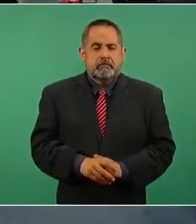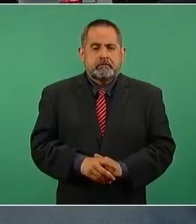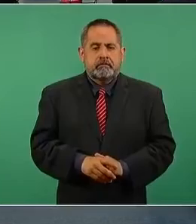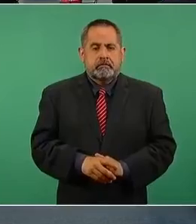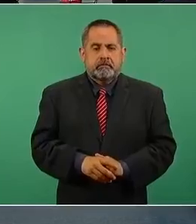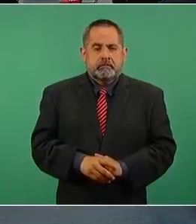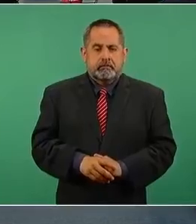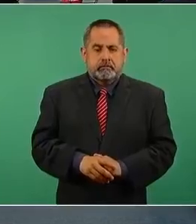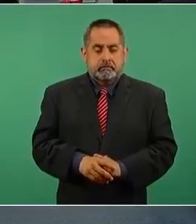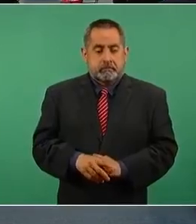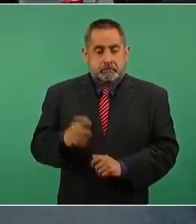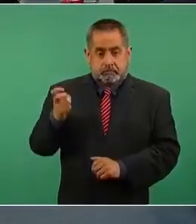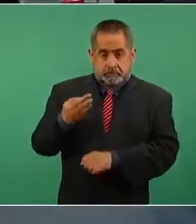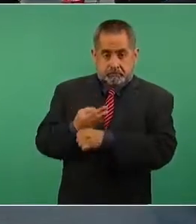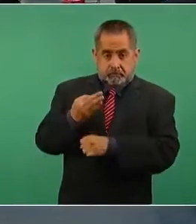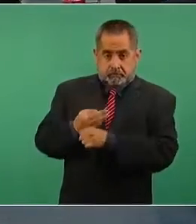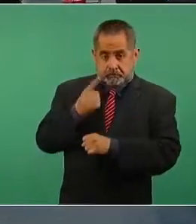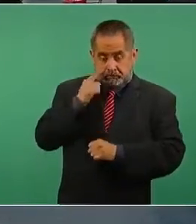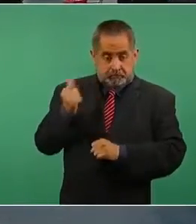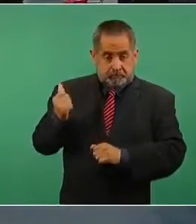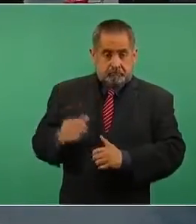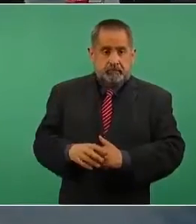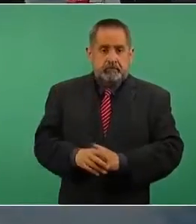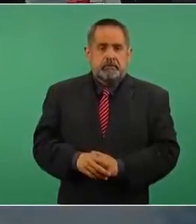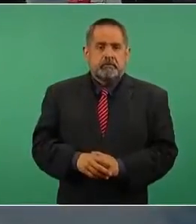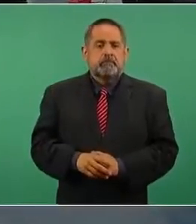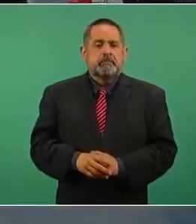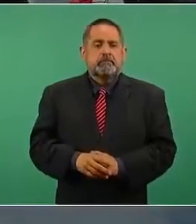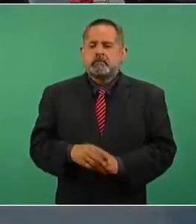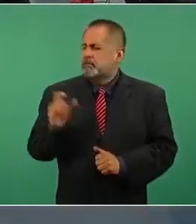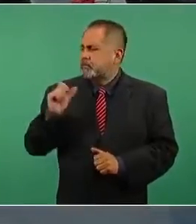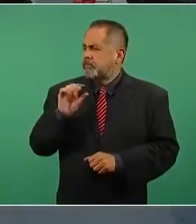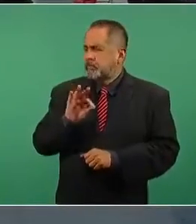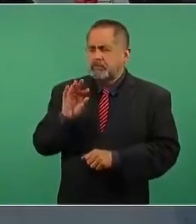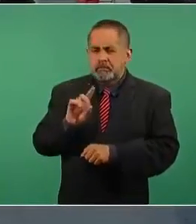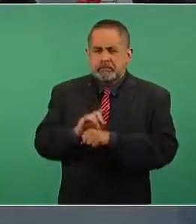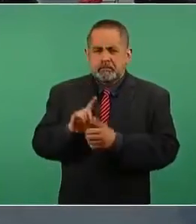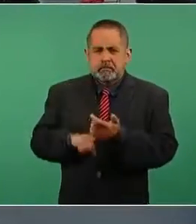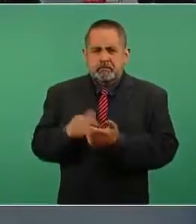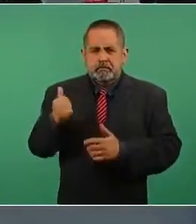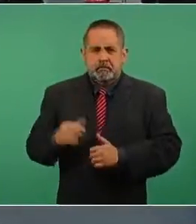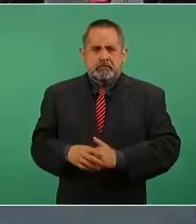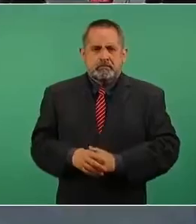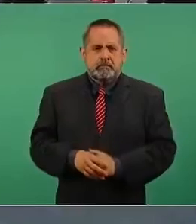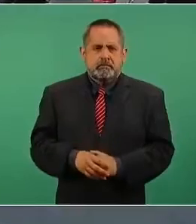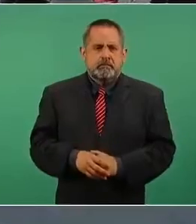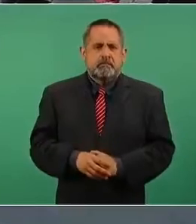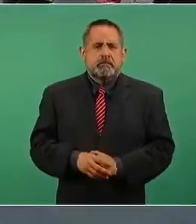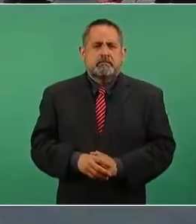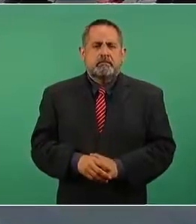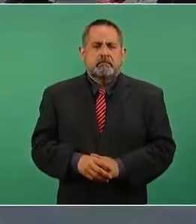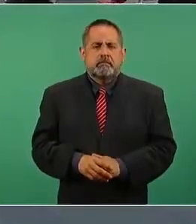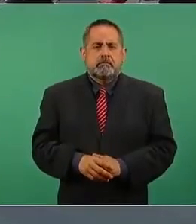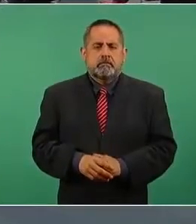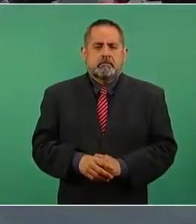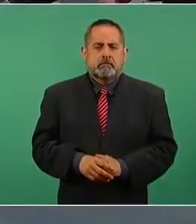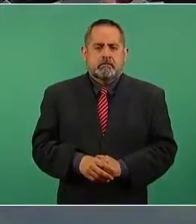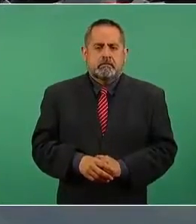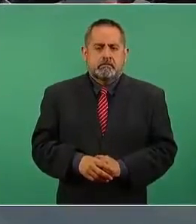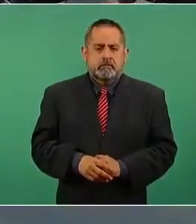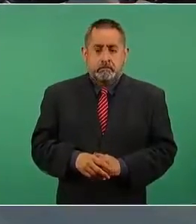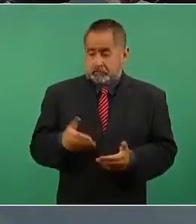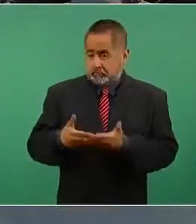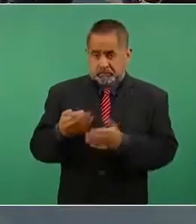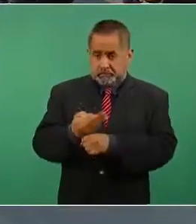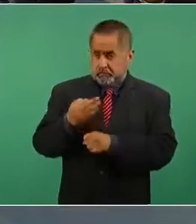esta es la producción actual. ¿De cuándo es? Promedio. Reciente, este es dato actual. Dato